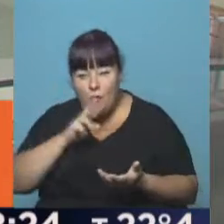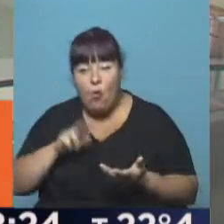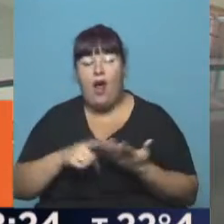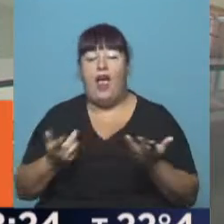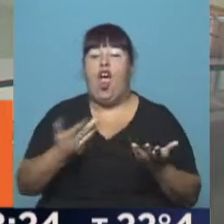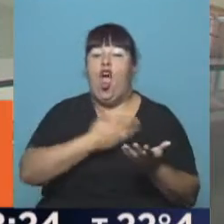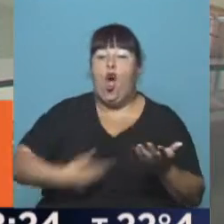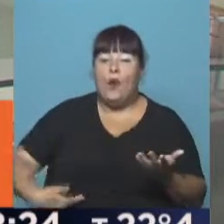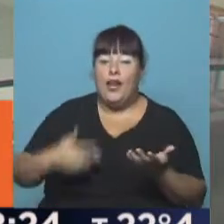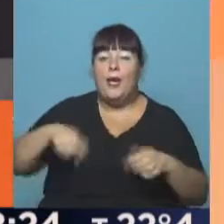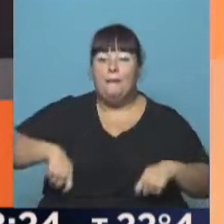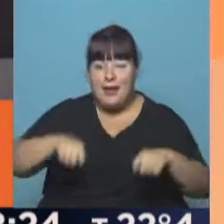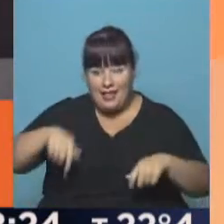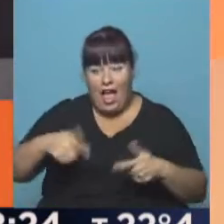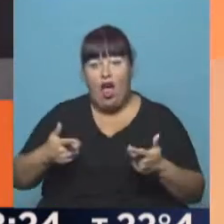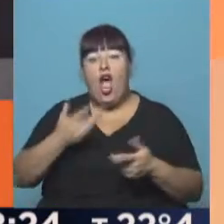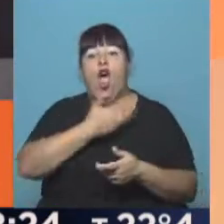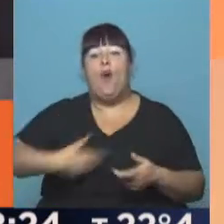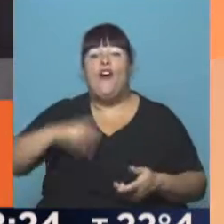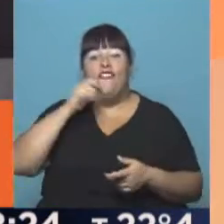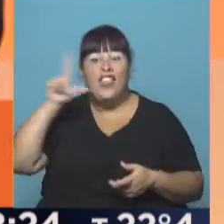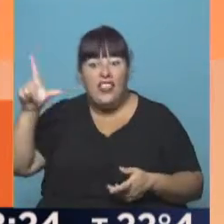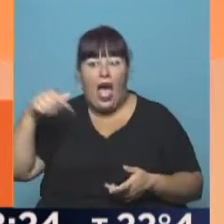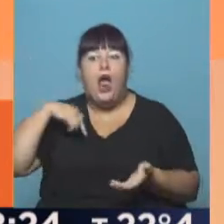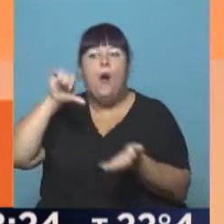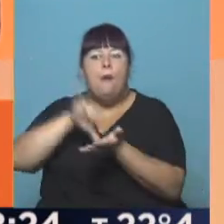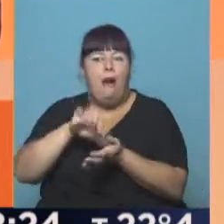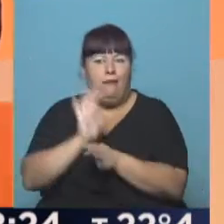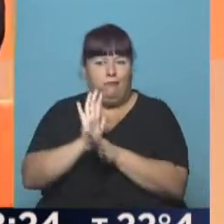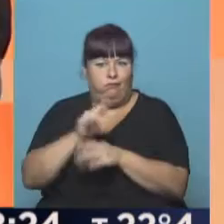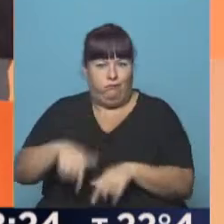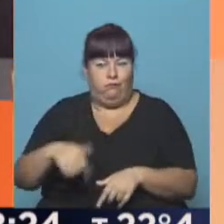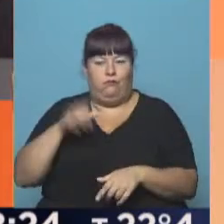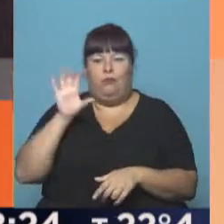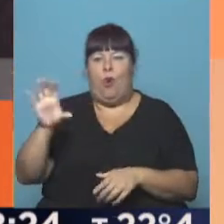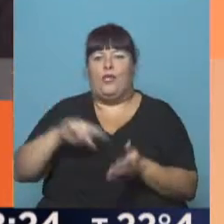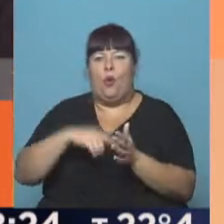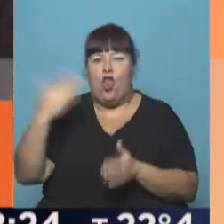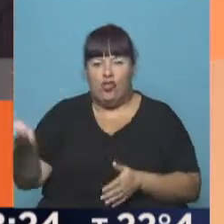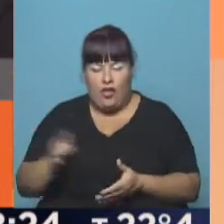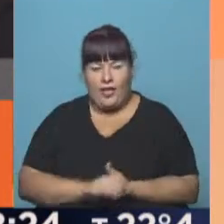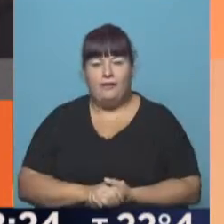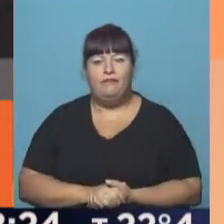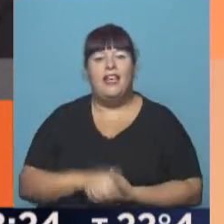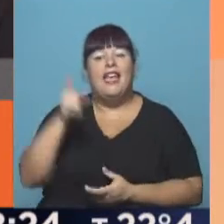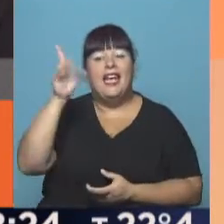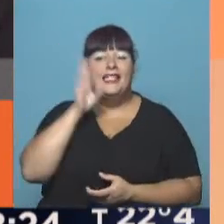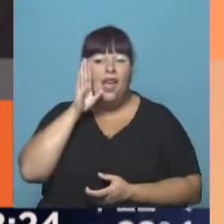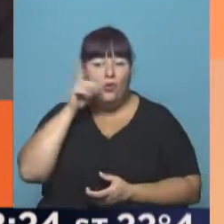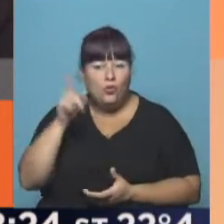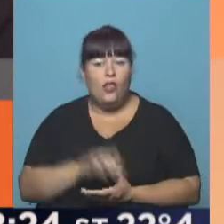nación, Michetti en este momento. Tenemos una gobernadora de un país prácticamente como lo es la provincia de Buenos Aires. Y en Estados